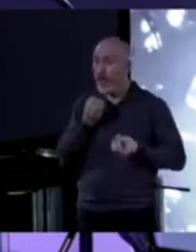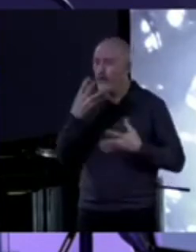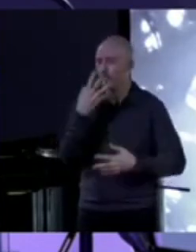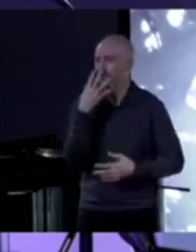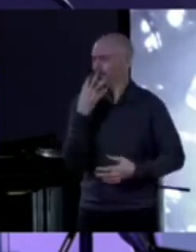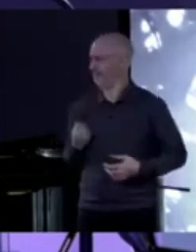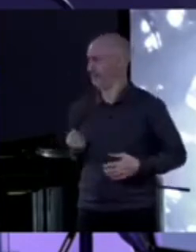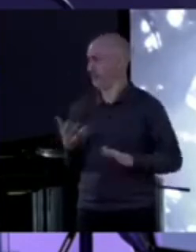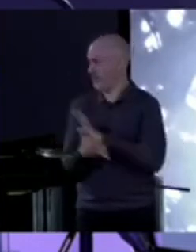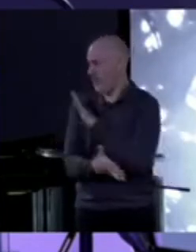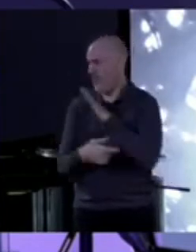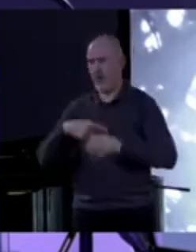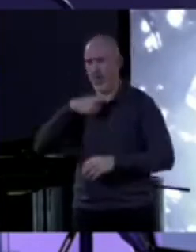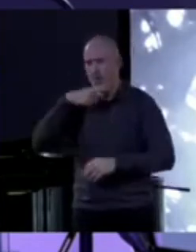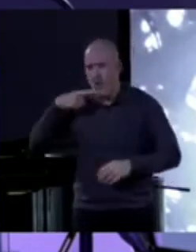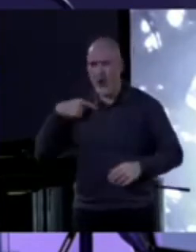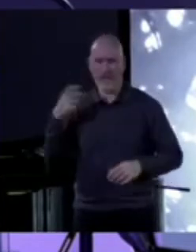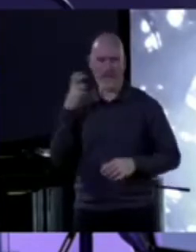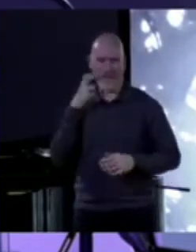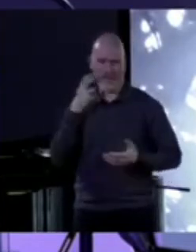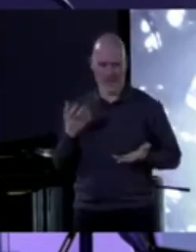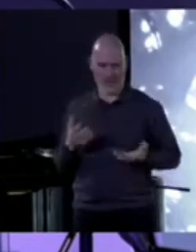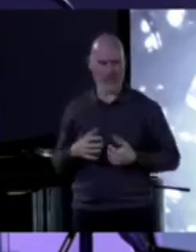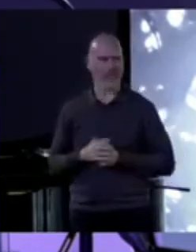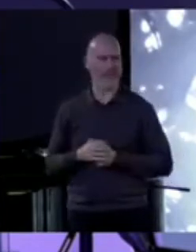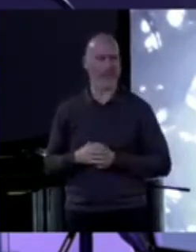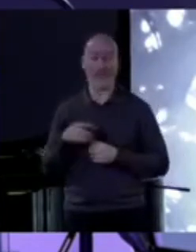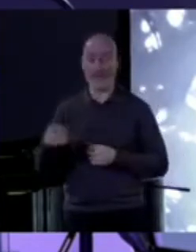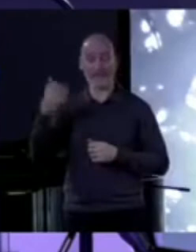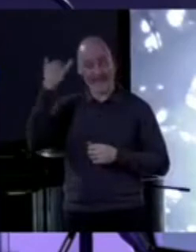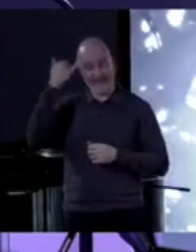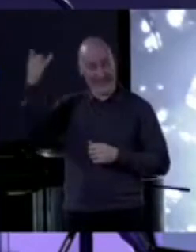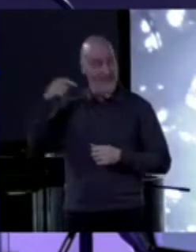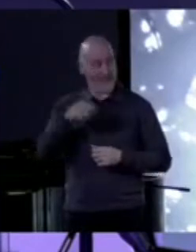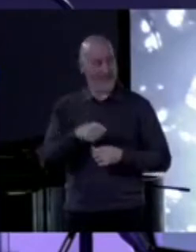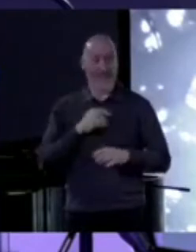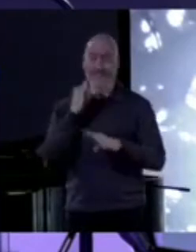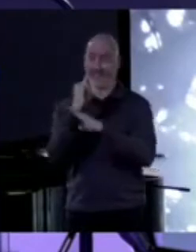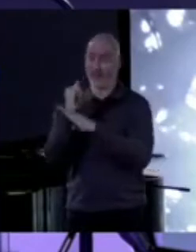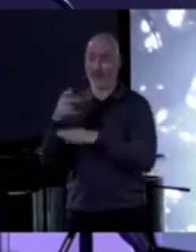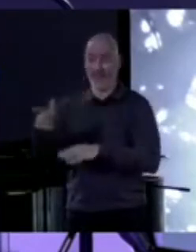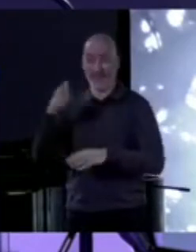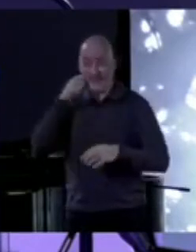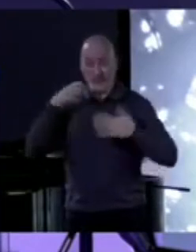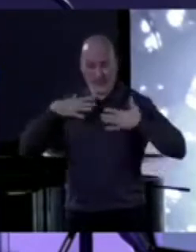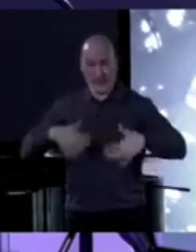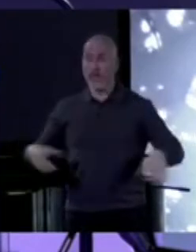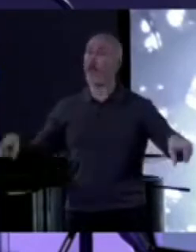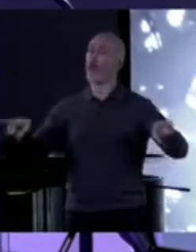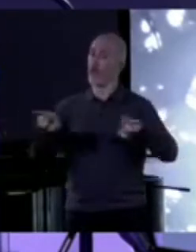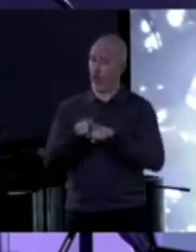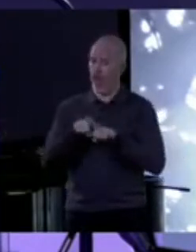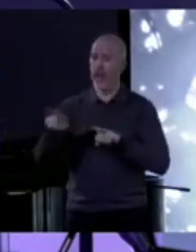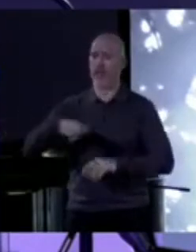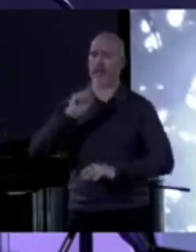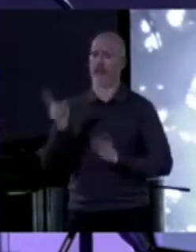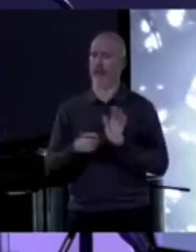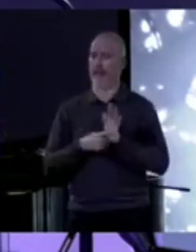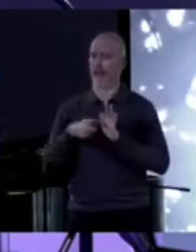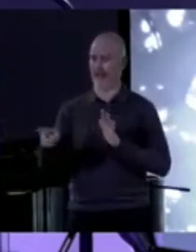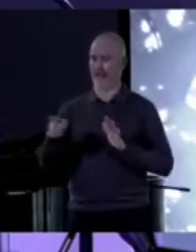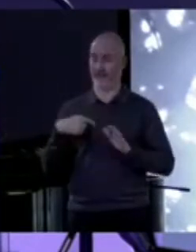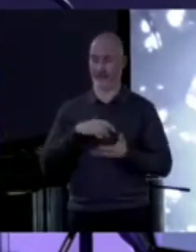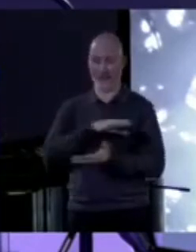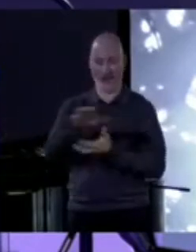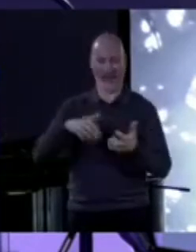el dolor y el miedo. Con esta iniciativa del Sindic y del Instituto de Drets Humans, al igual que ocurrió con la Ley de Violencias